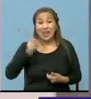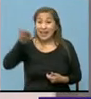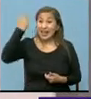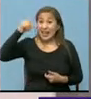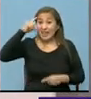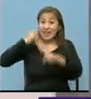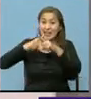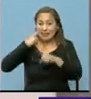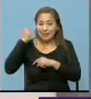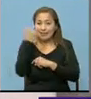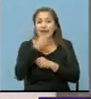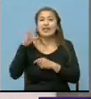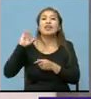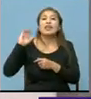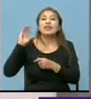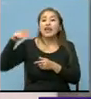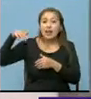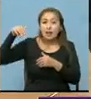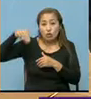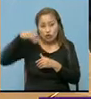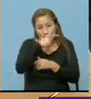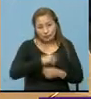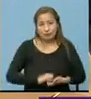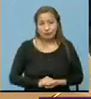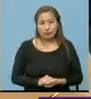intendente de la ciudad de monterrico